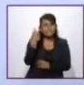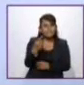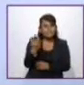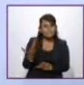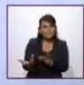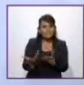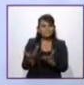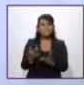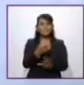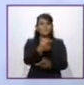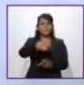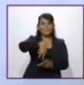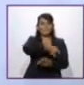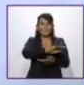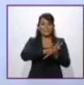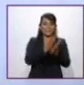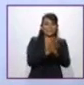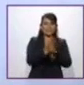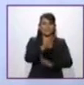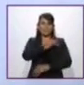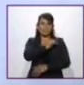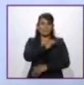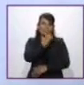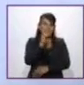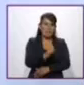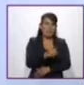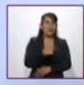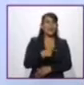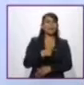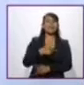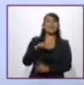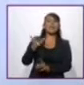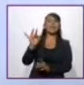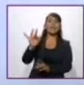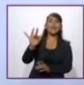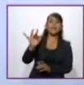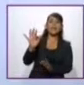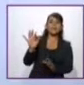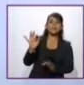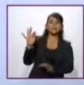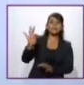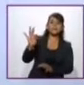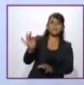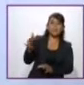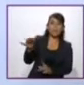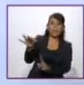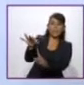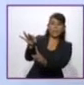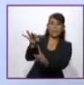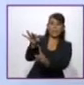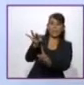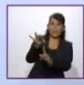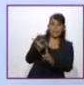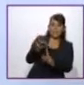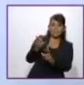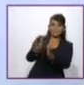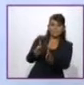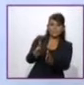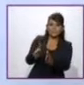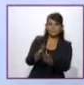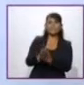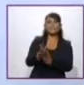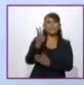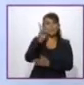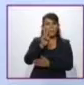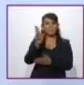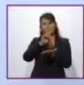a este crimen organizado, que es el que anda enganchando hasta nuestros menores para hacerlos adictos. También vamos